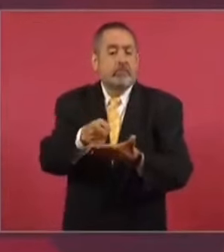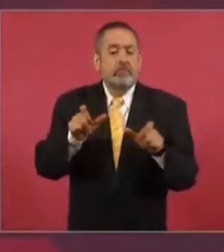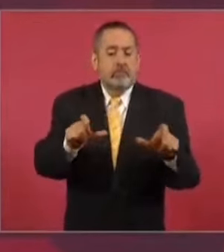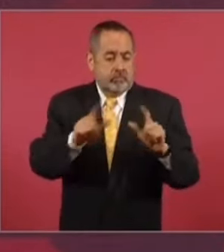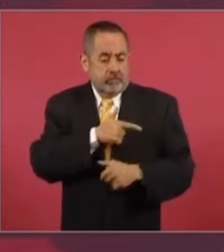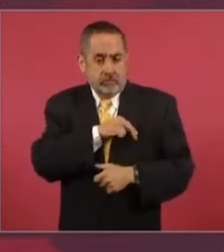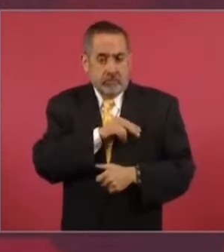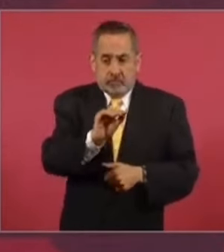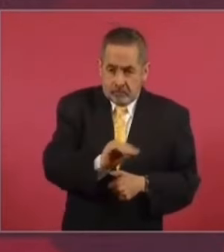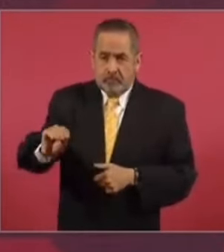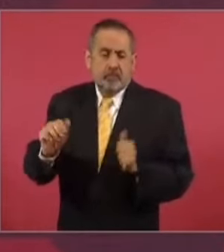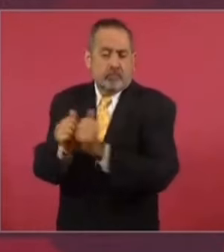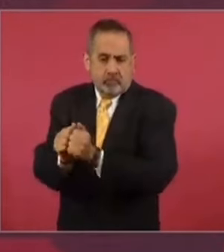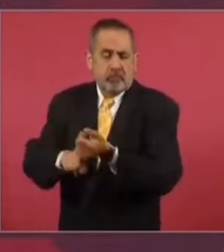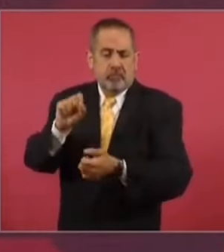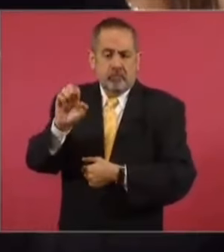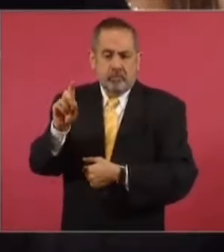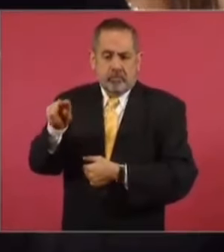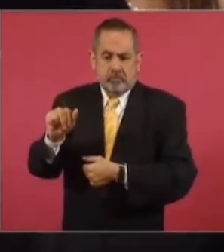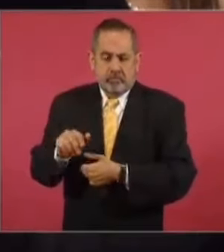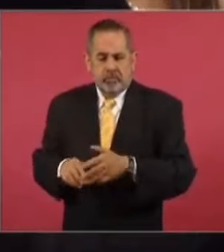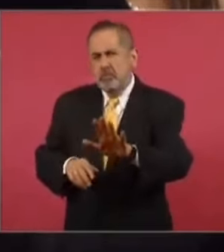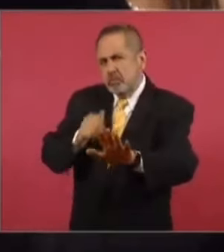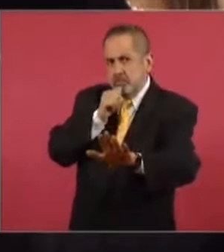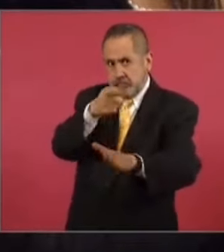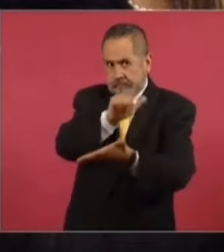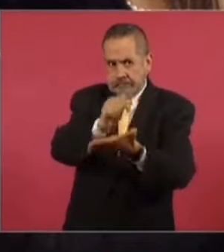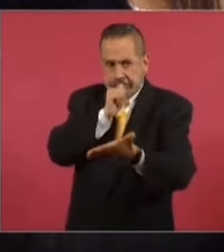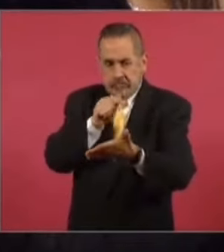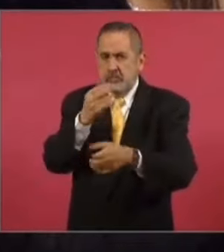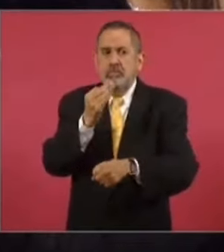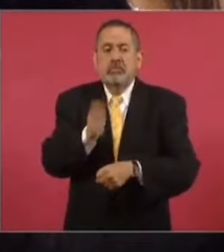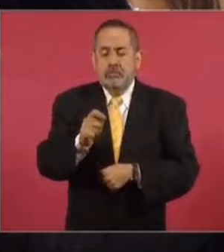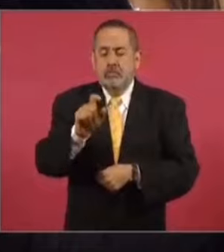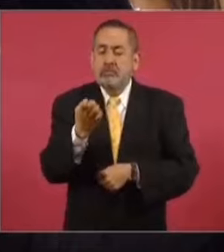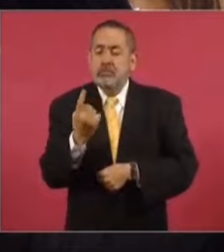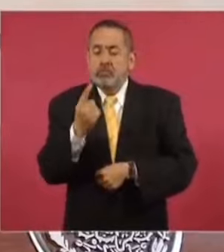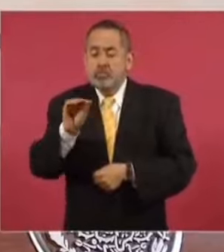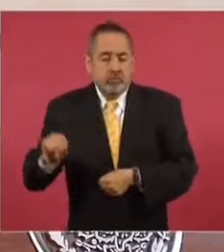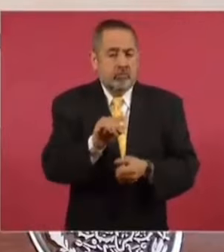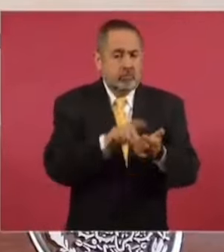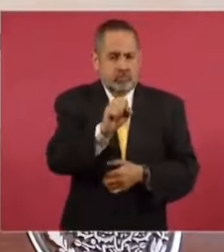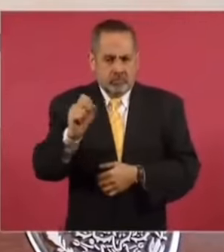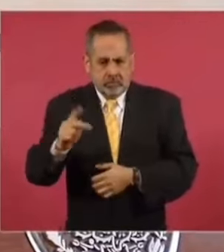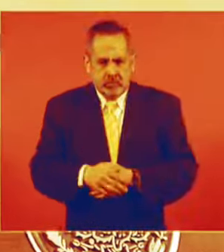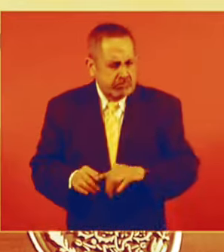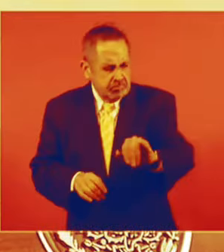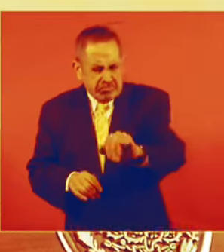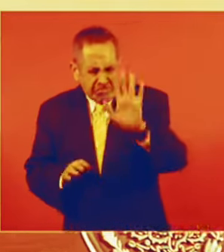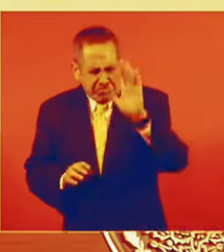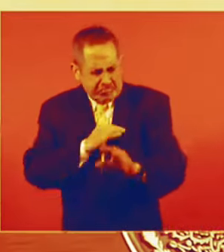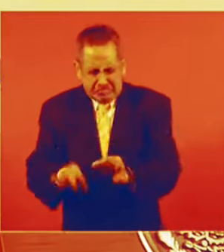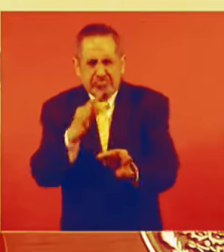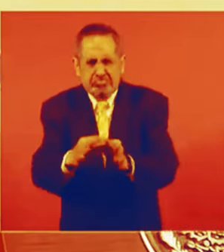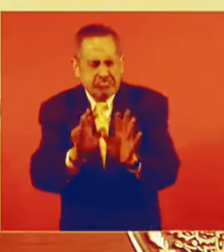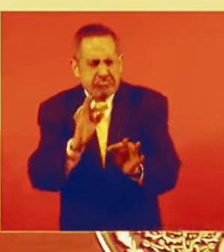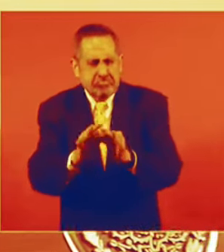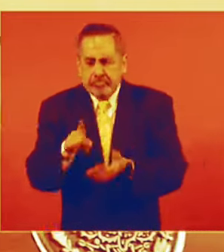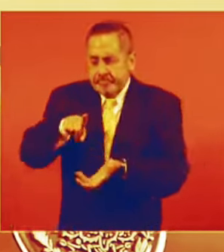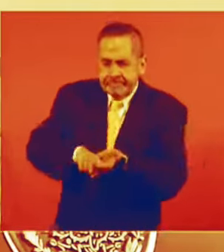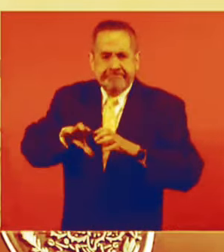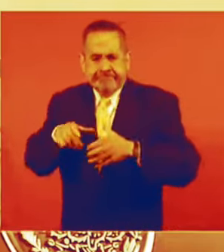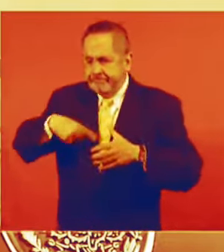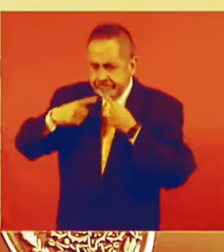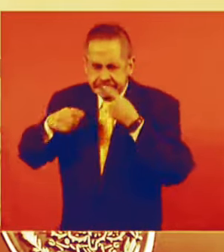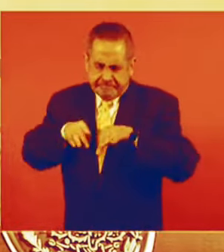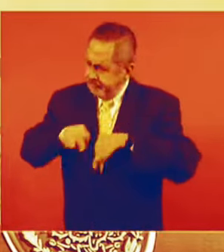formar parte de la Secretaría de la Defensa. Y en tanto esto no sucede, entonces a partir del 1 de enero sí va a quedar al mando de la Secretaría de Seguridad la Guardia Nacional. Sí, sin ningún problema se cumple, pero al interior